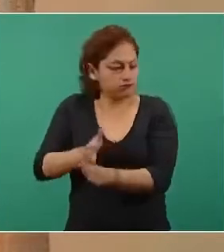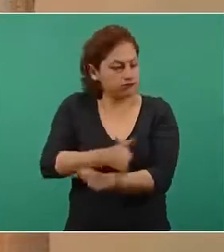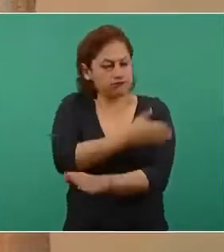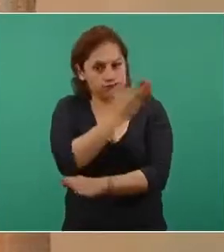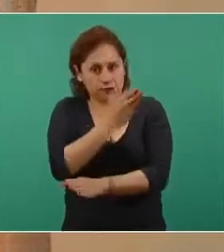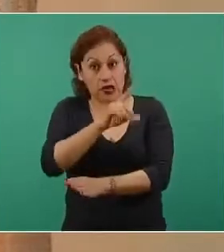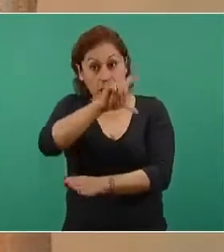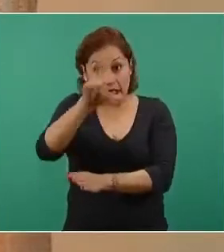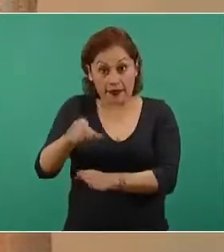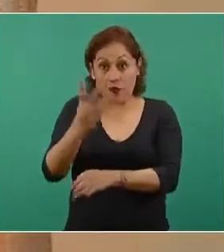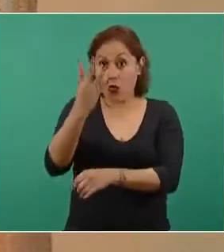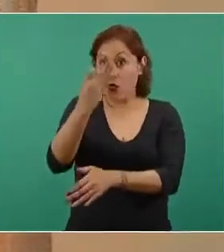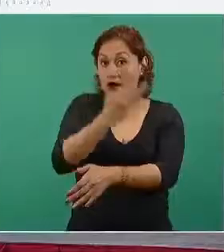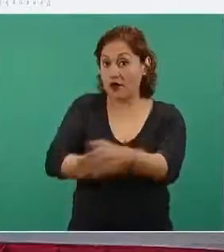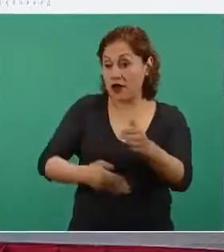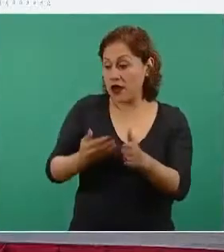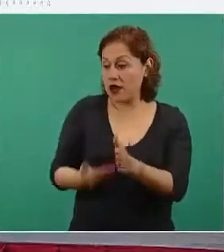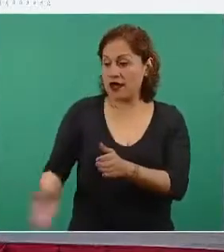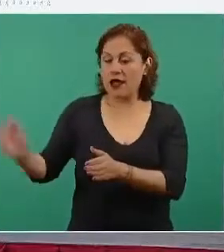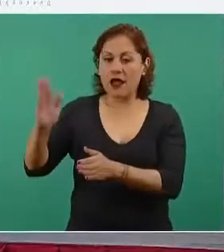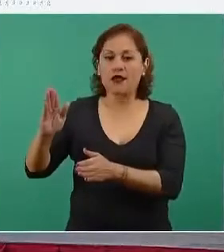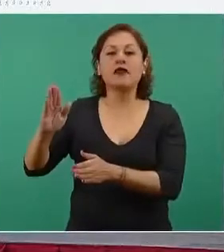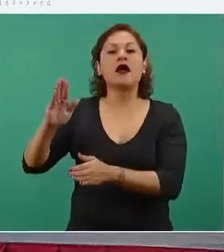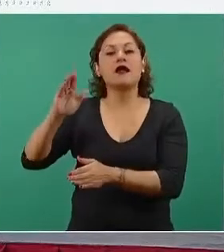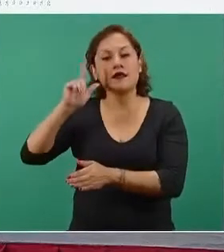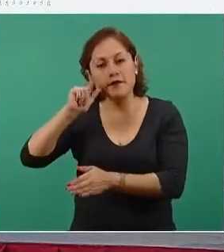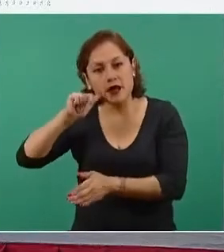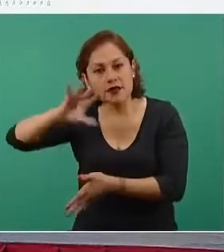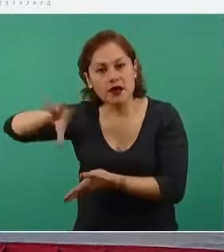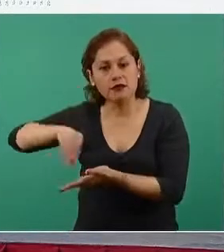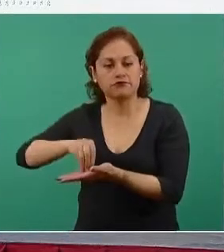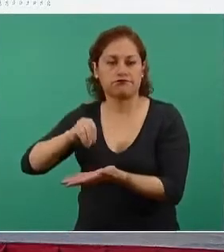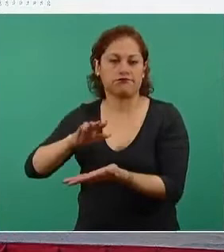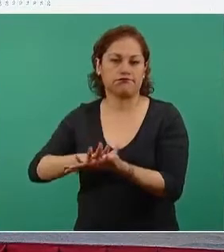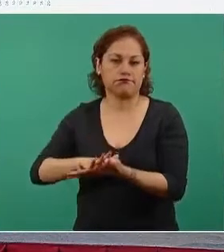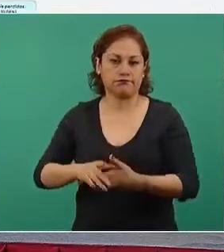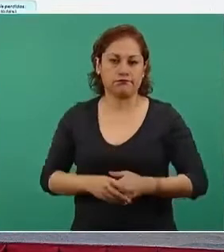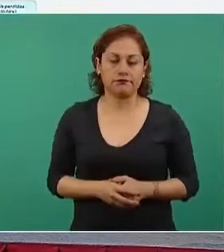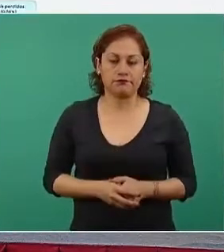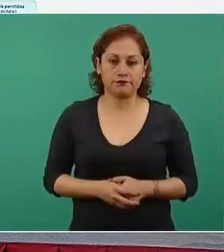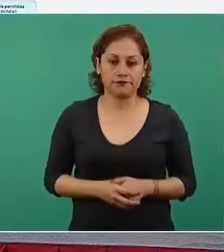tarde se acumula para el reporte del día siguiente.